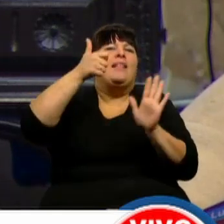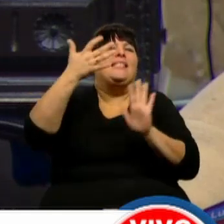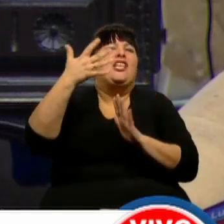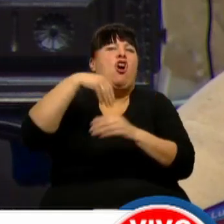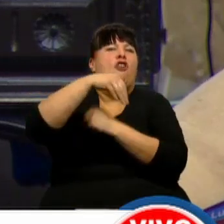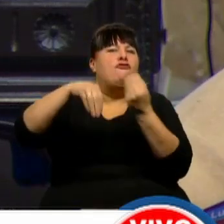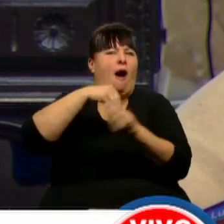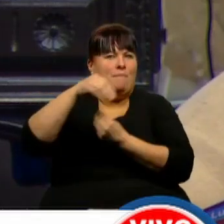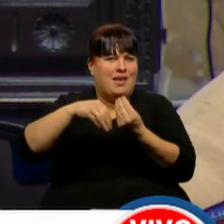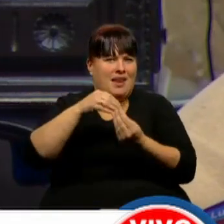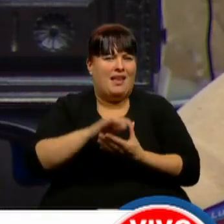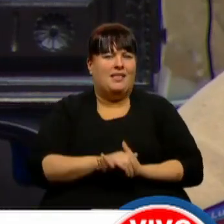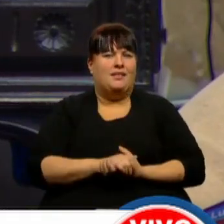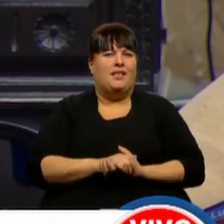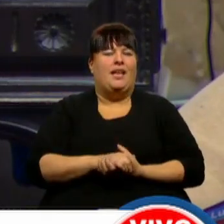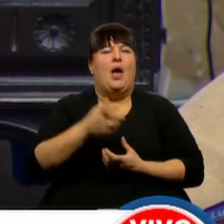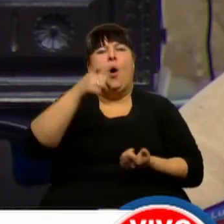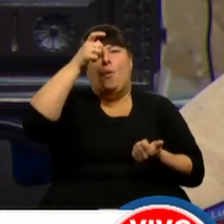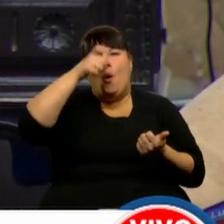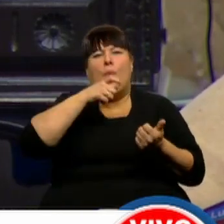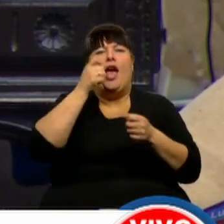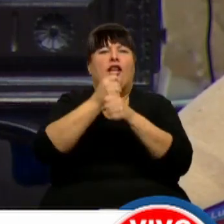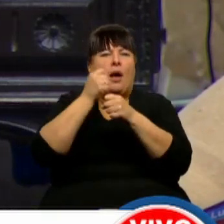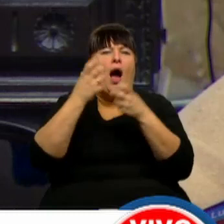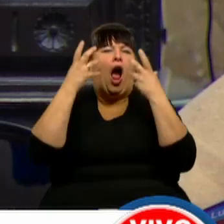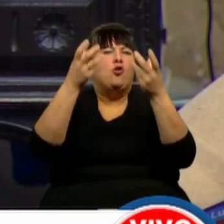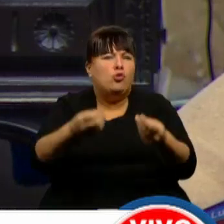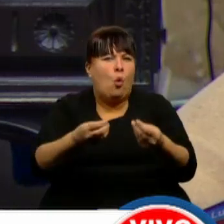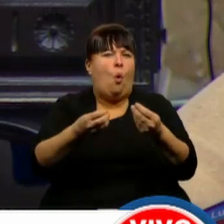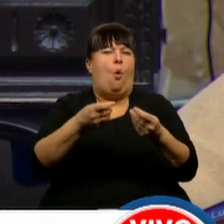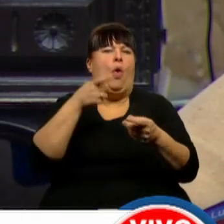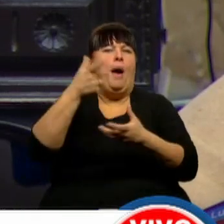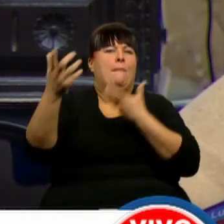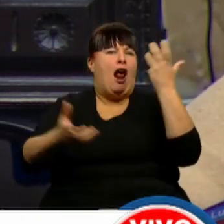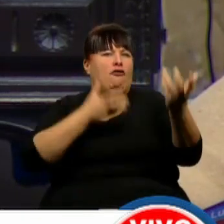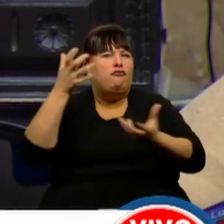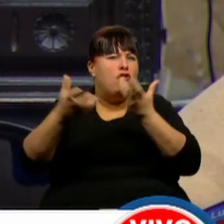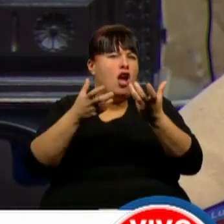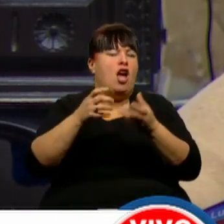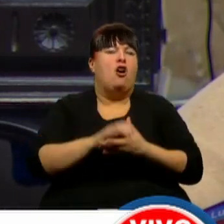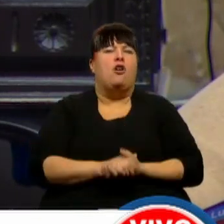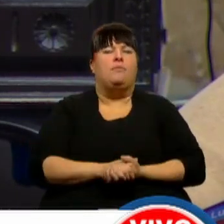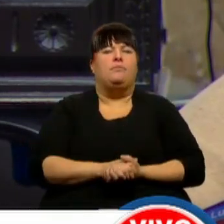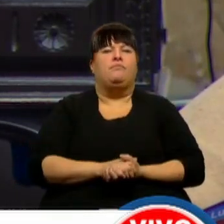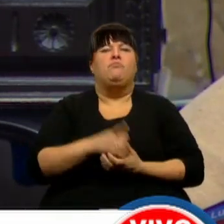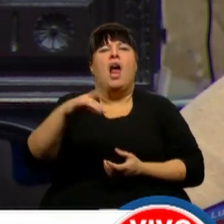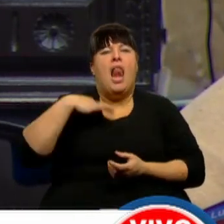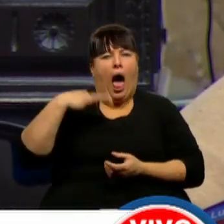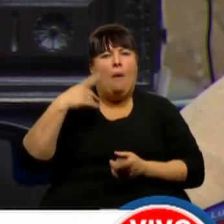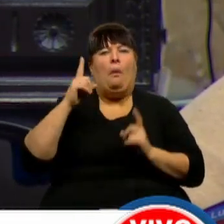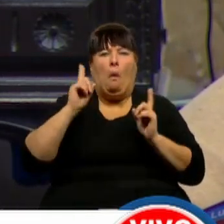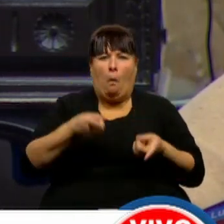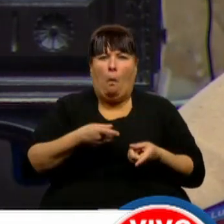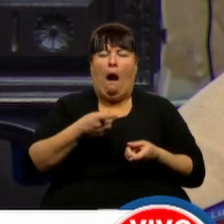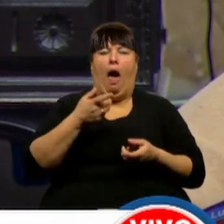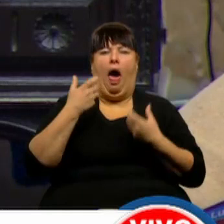65 familias, brigadistas que le pusieron el cuerpo a los incendios, que arriesgaron su vida,